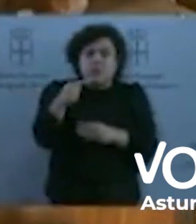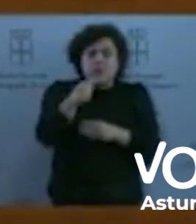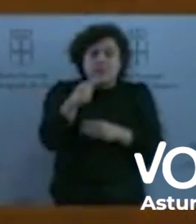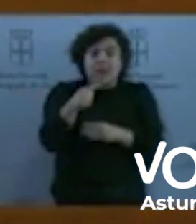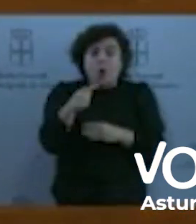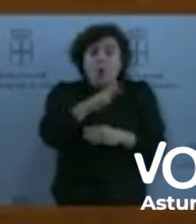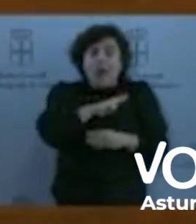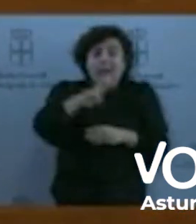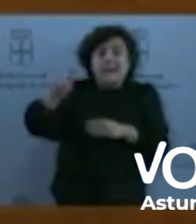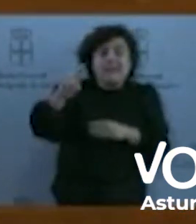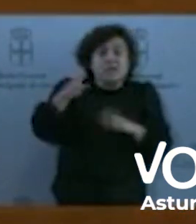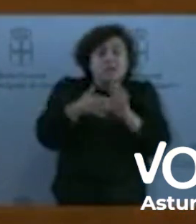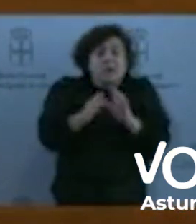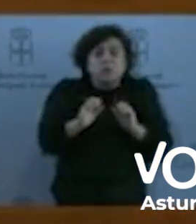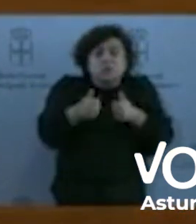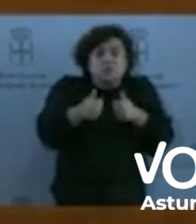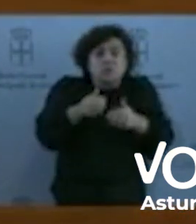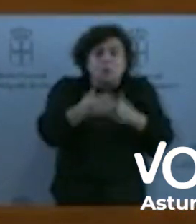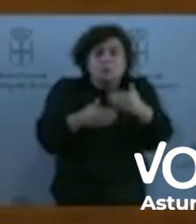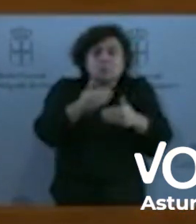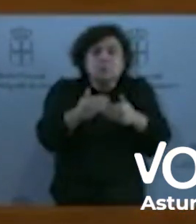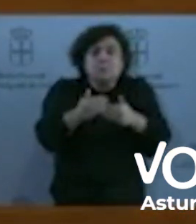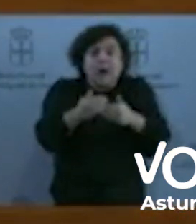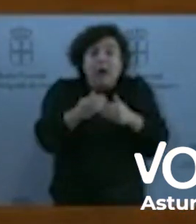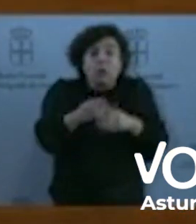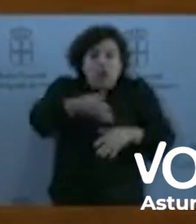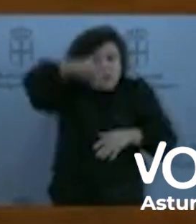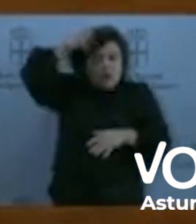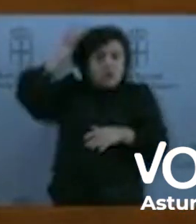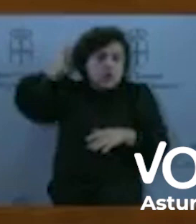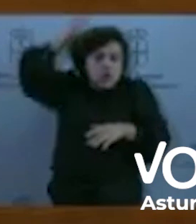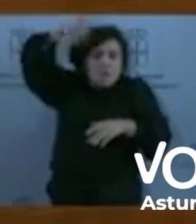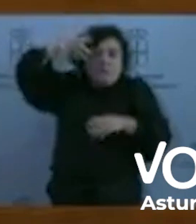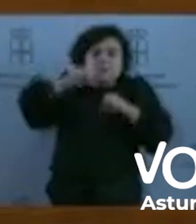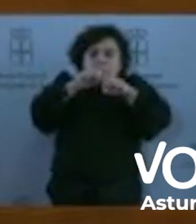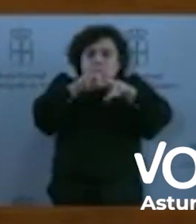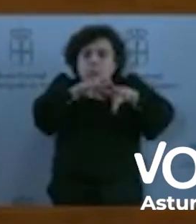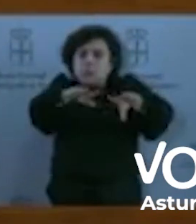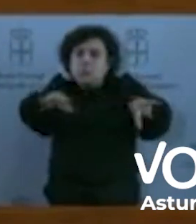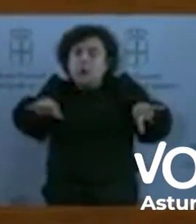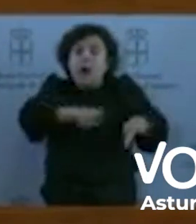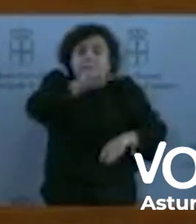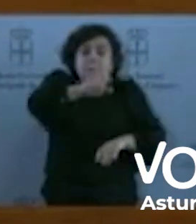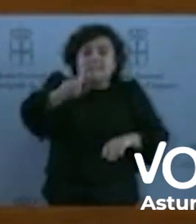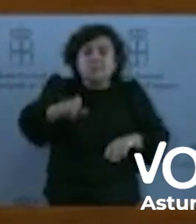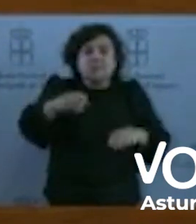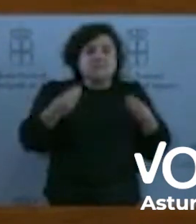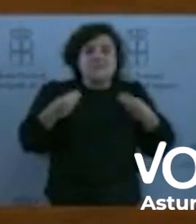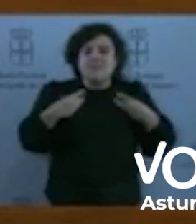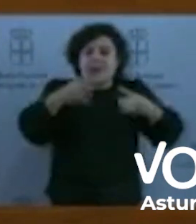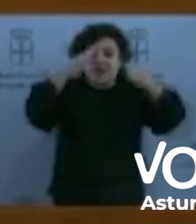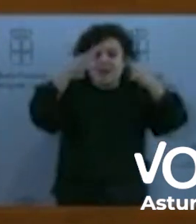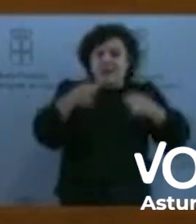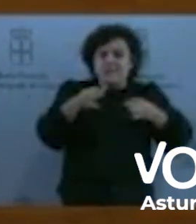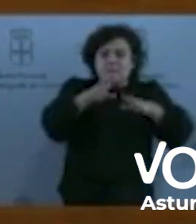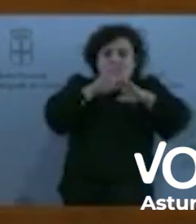en todo el Imperio Romano. Unas personas que realmente vivían como creían y morían defendiendo sus creencias, no